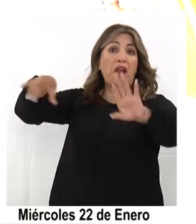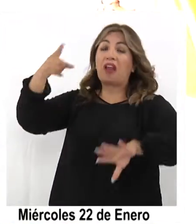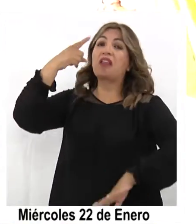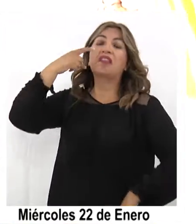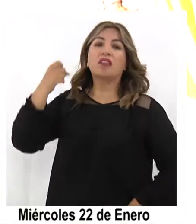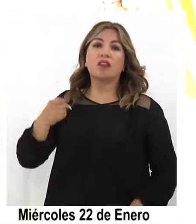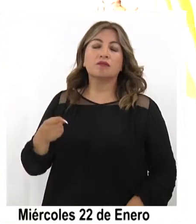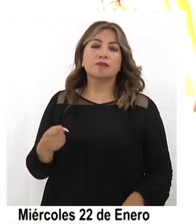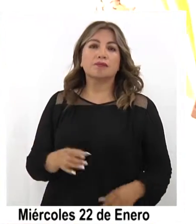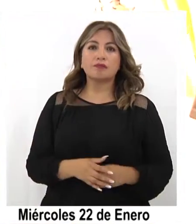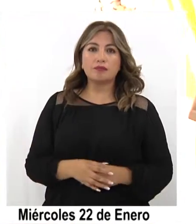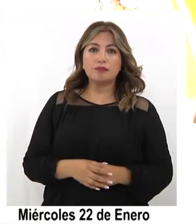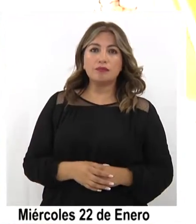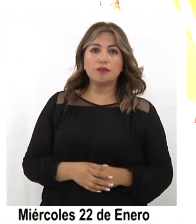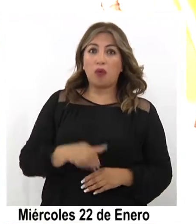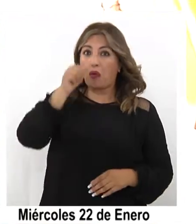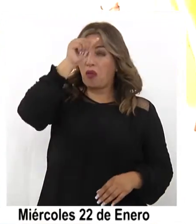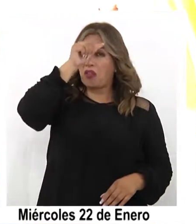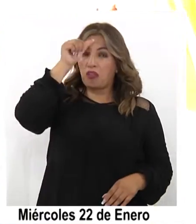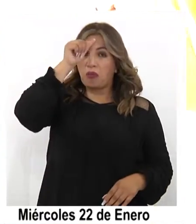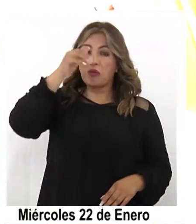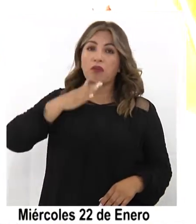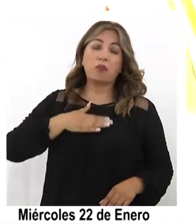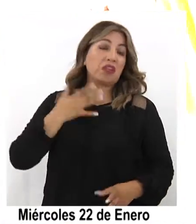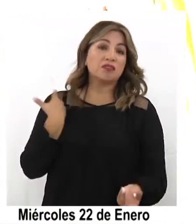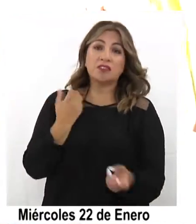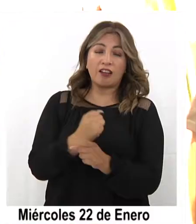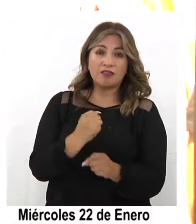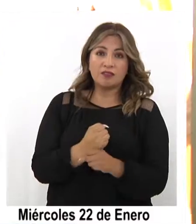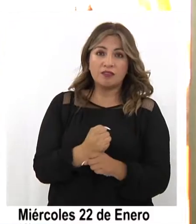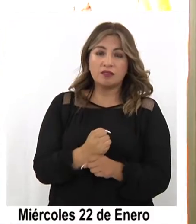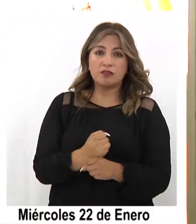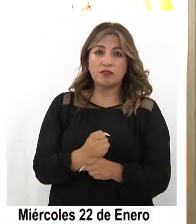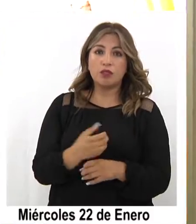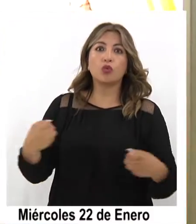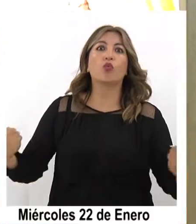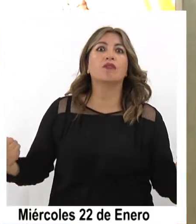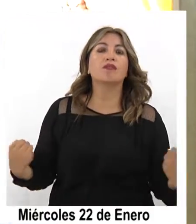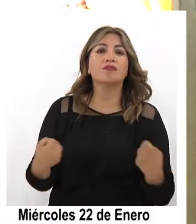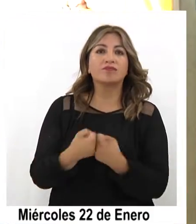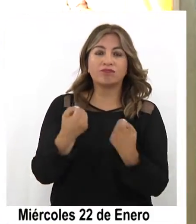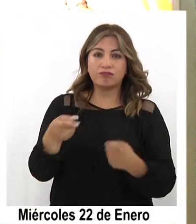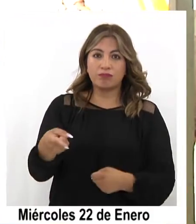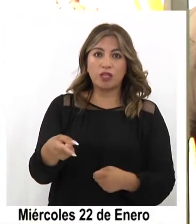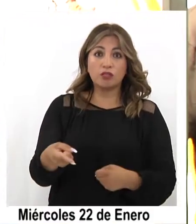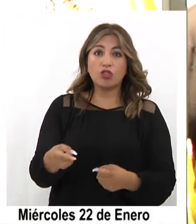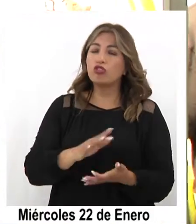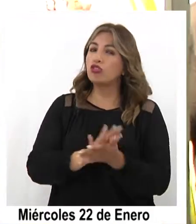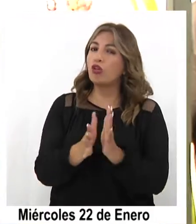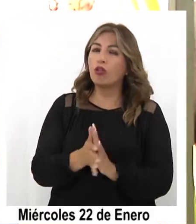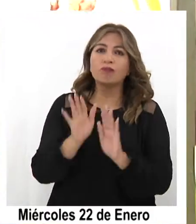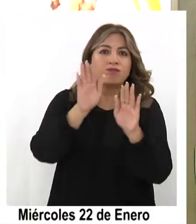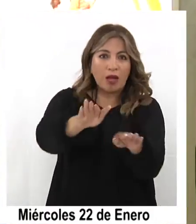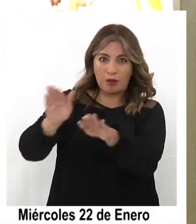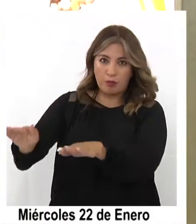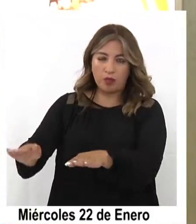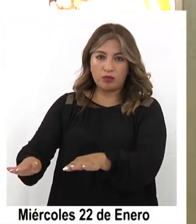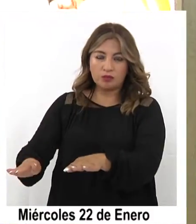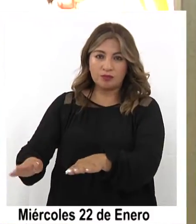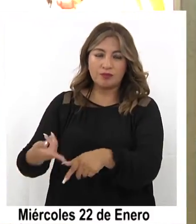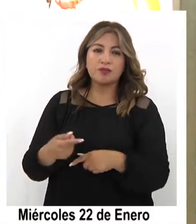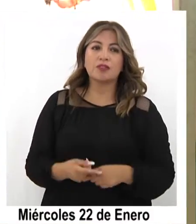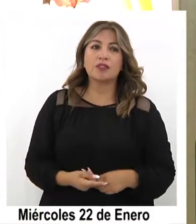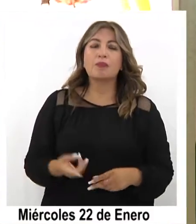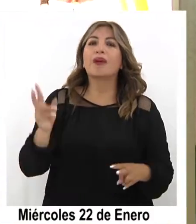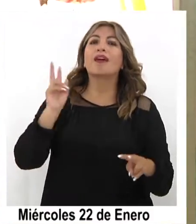cualquier día, el del día lunes o el día domingo si está dentro de sus funciones y tiene un accidente de trayecto, esto va a ser cubierto. Y